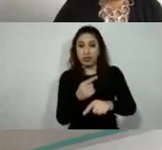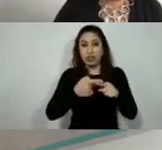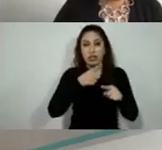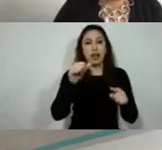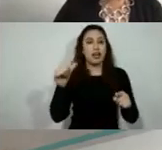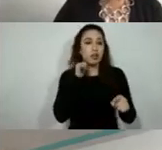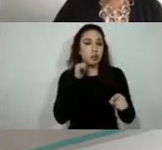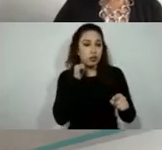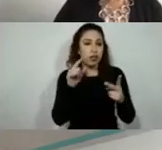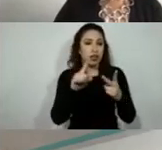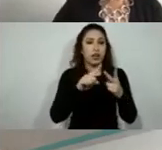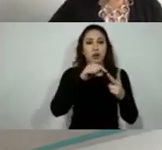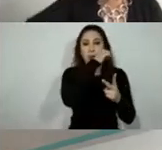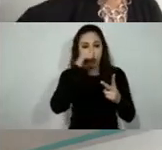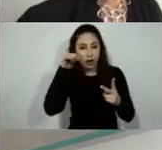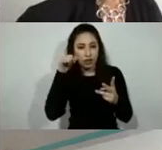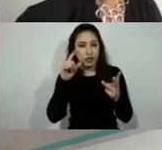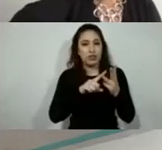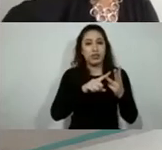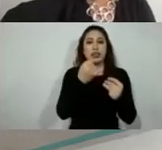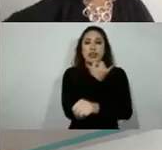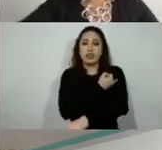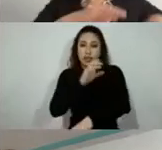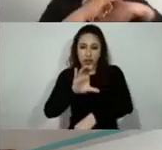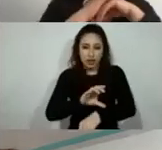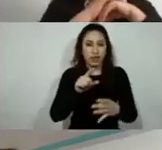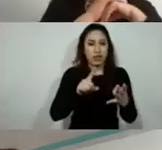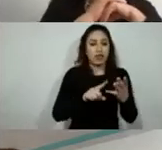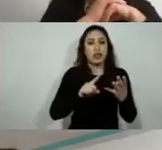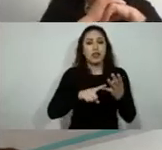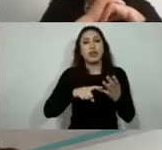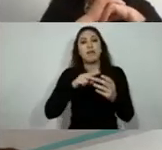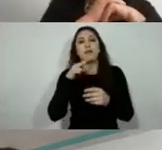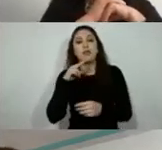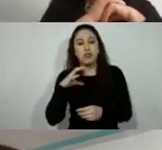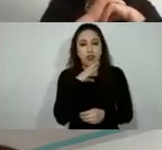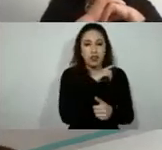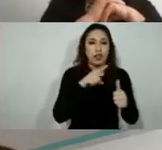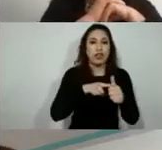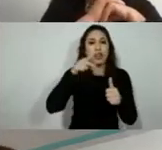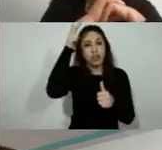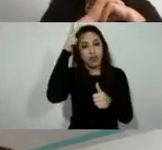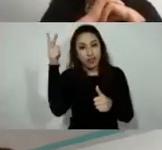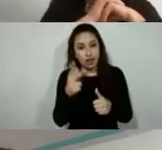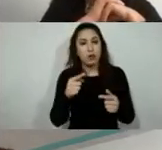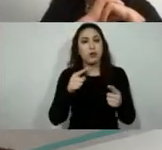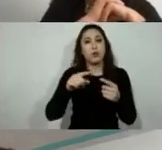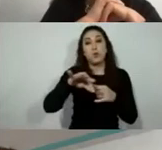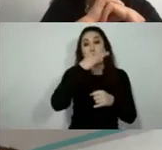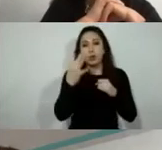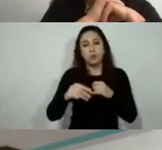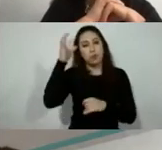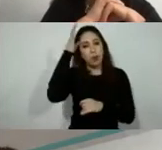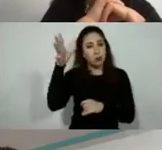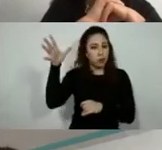Azcapotzalco, Benito Juárez, Iztacalco, Venustiano Carranza, Miguel Hidalgo y la Cuauhtémoc.